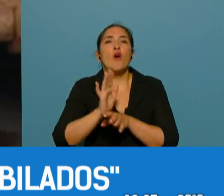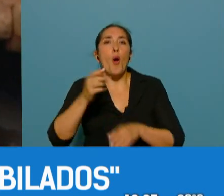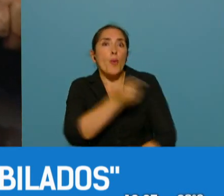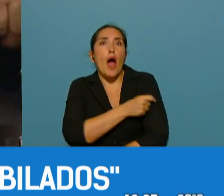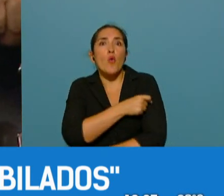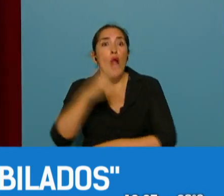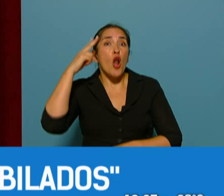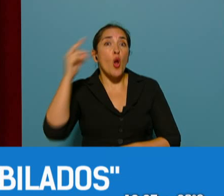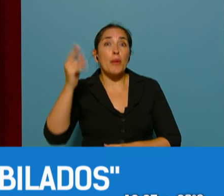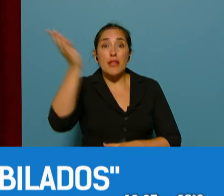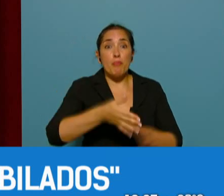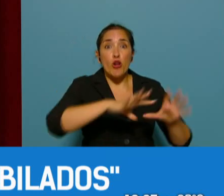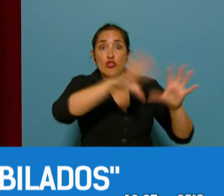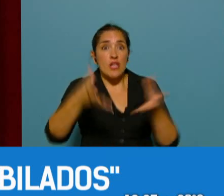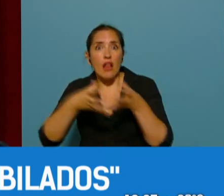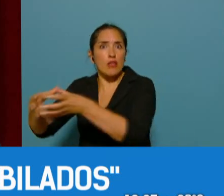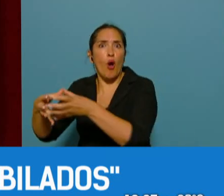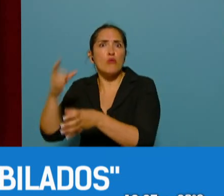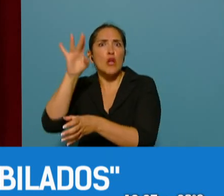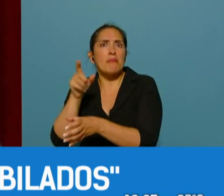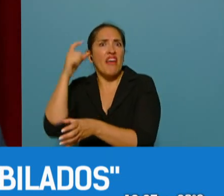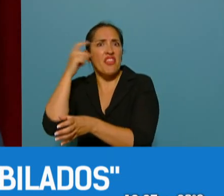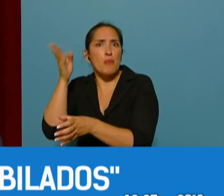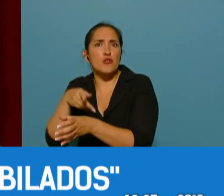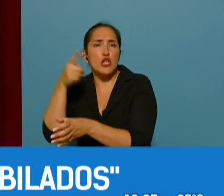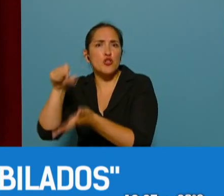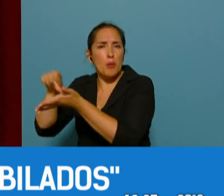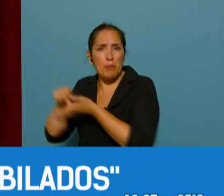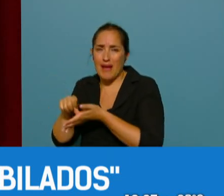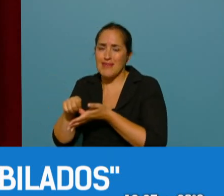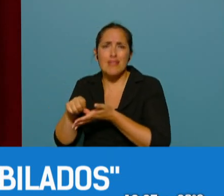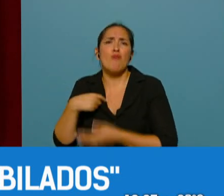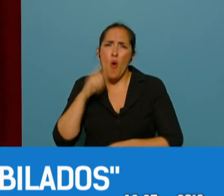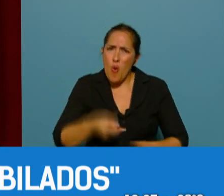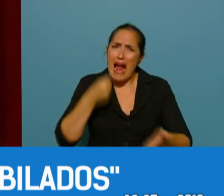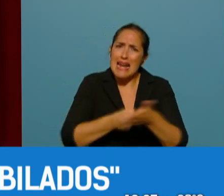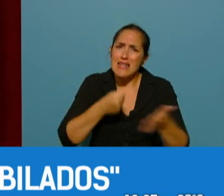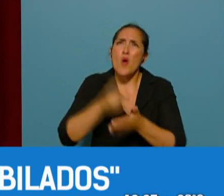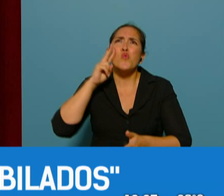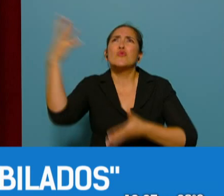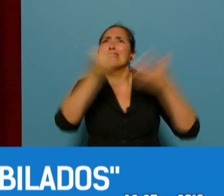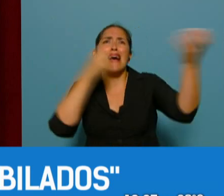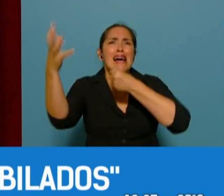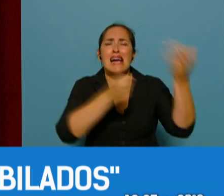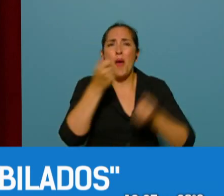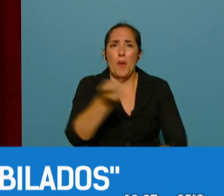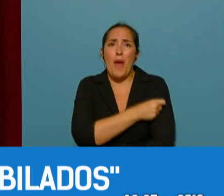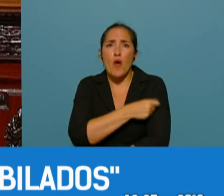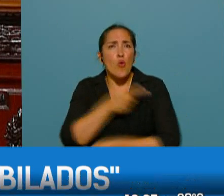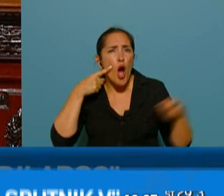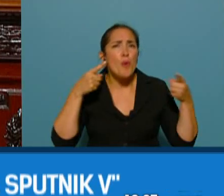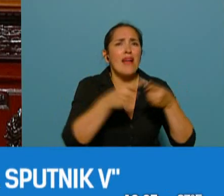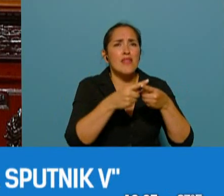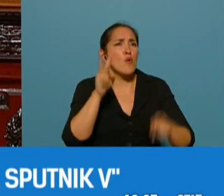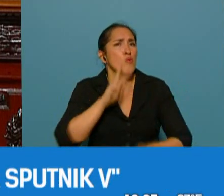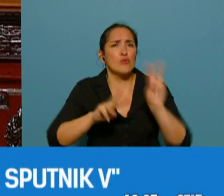Seguiremos trabajando incansablemente y seguiremos consiguiendo las vacunas para cumplir nuestros objetivos. Hemos